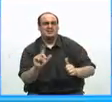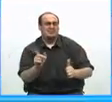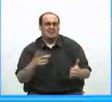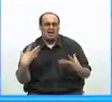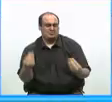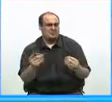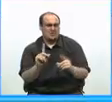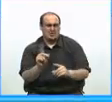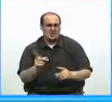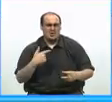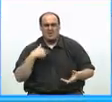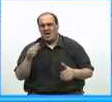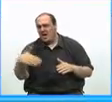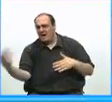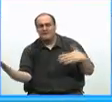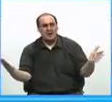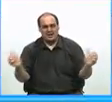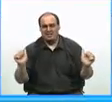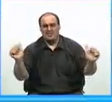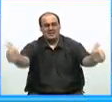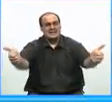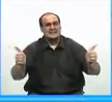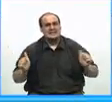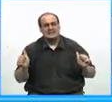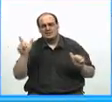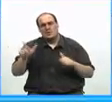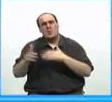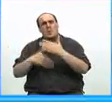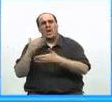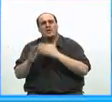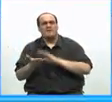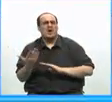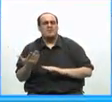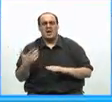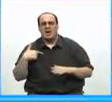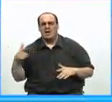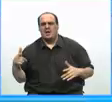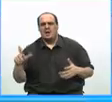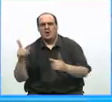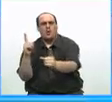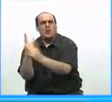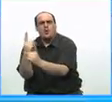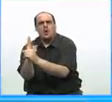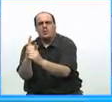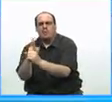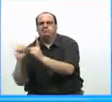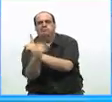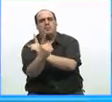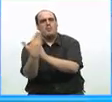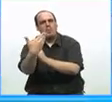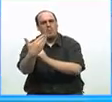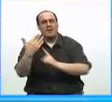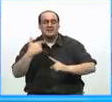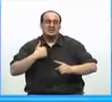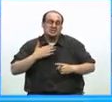porque los de afuera casi siempre Son son jugadores que desequilibrantes en el en el mano a mano uno contra contra uno y yo la verdad